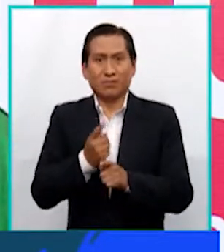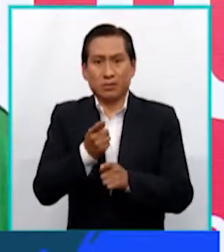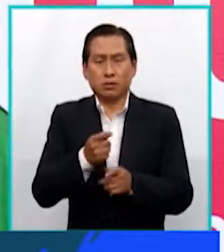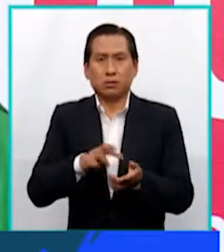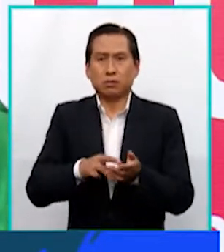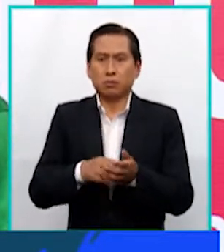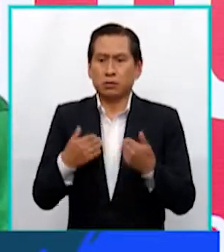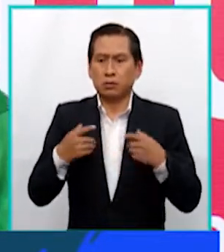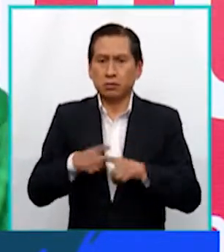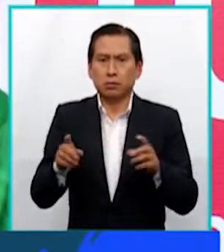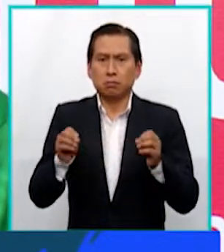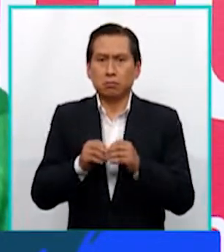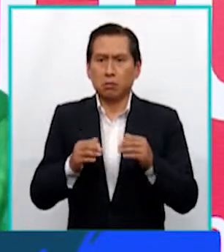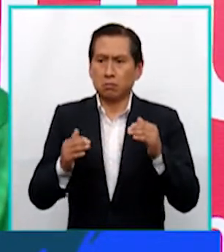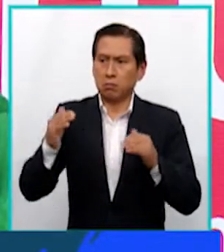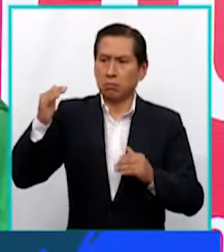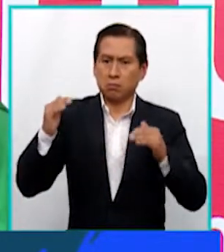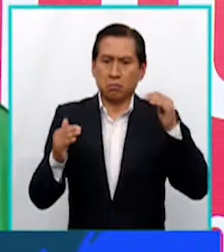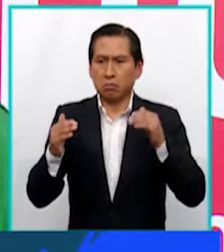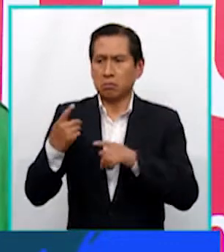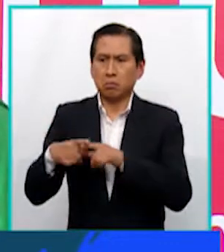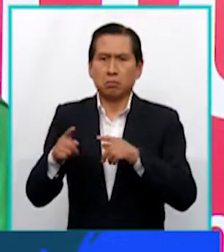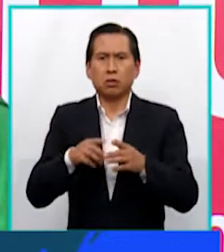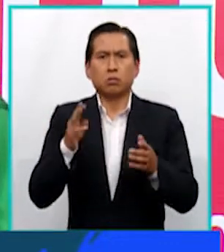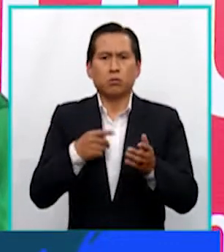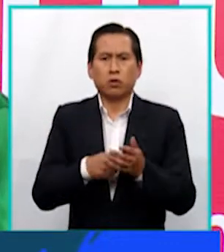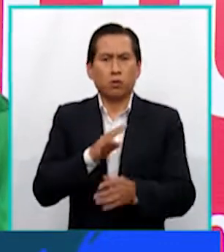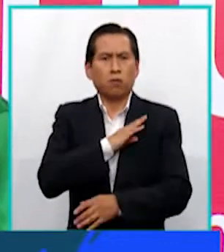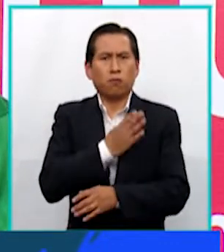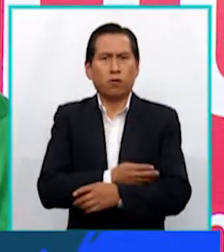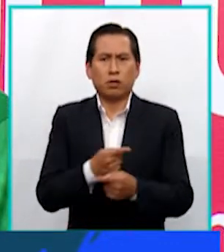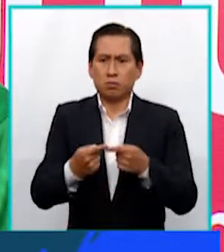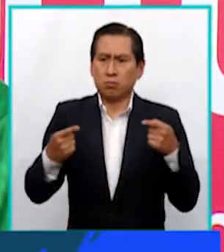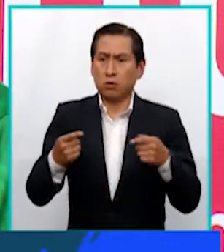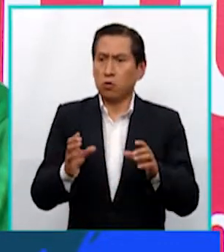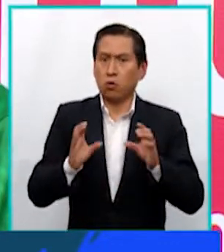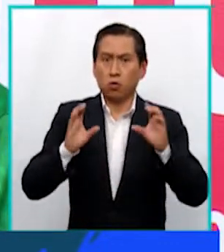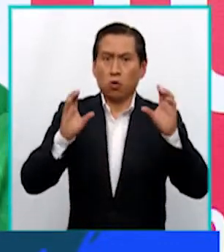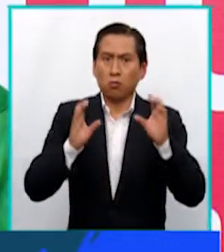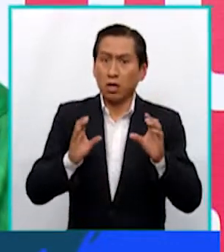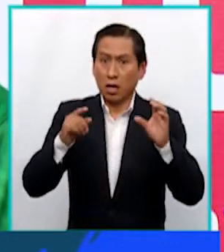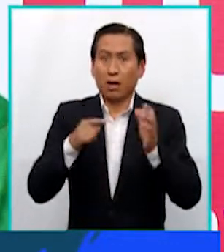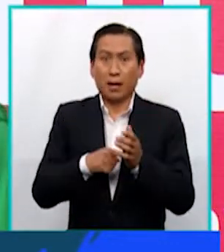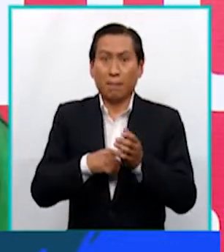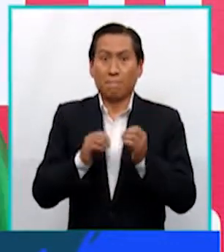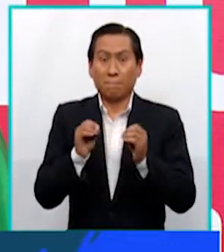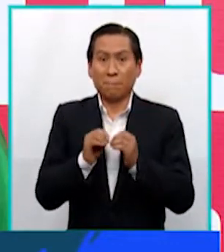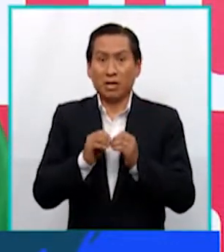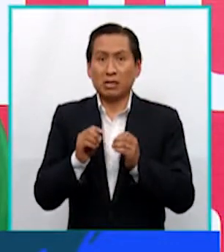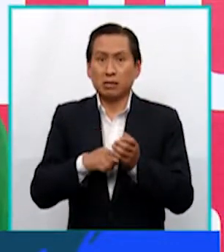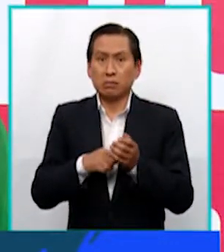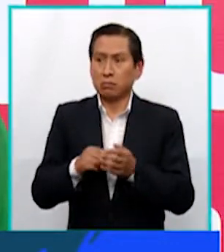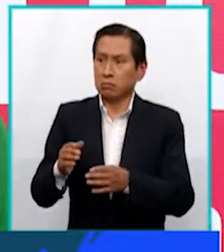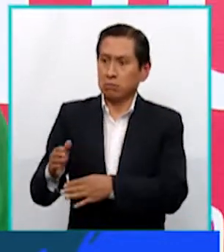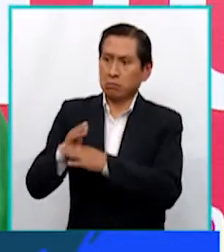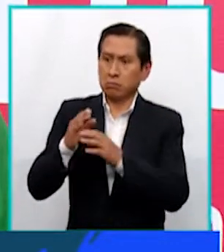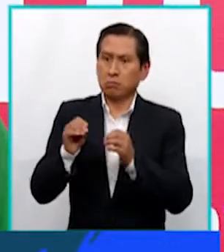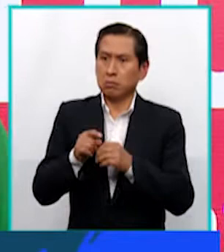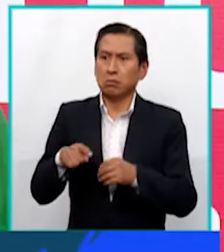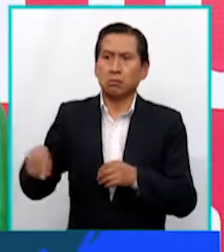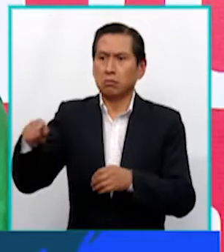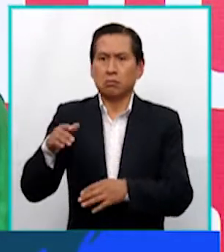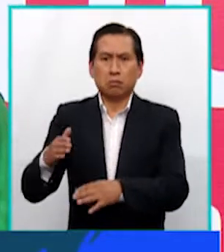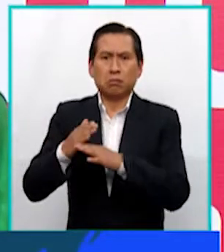incluso hay una diferencia de clases entre géneros, también. Eso es muy, muy fuerte. Para con claro. La cumbia es una de las situaciones más marcadas, ¿no?